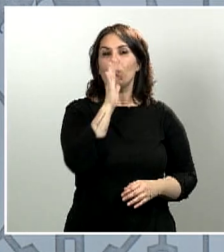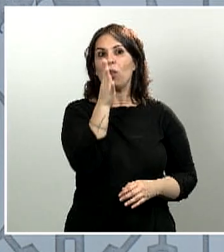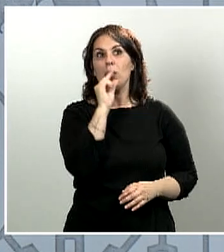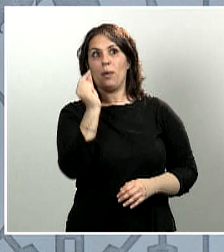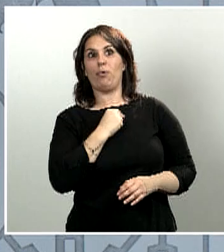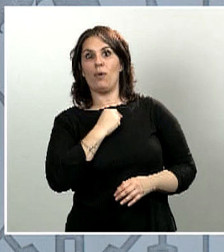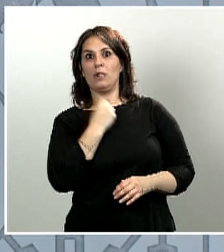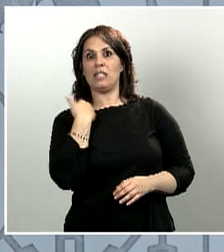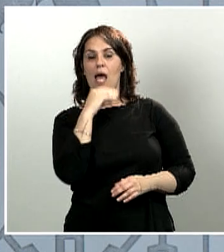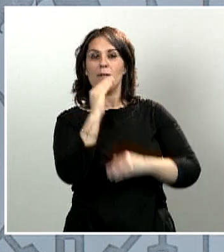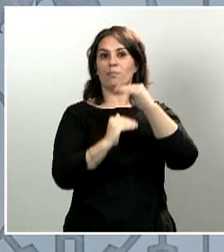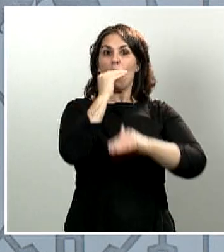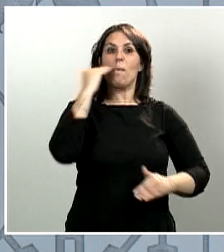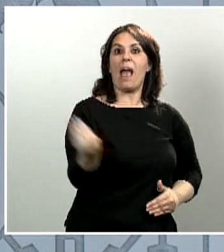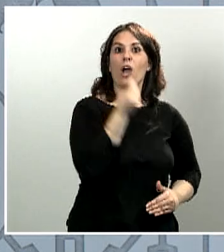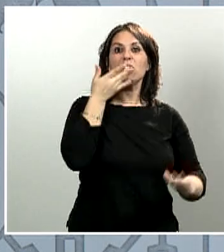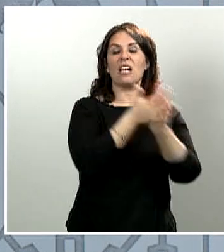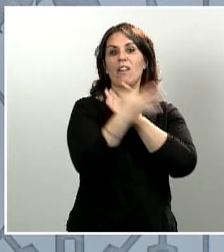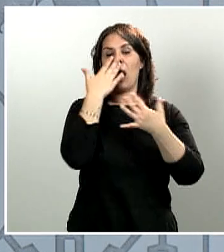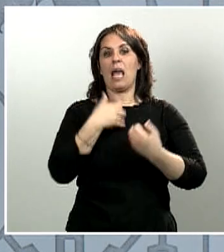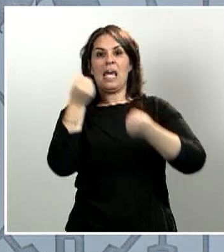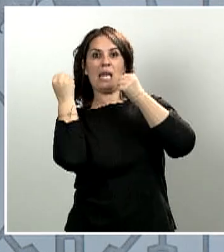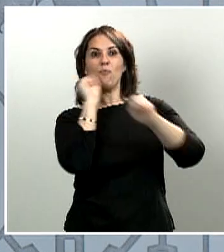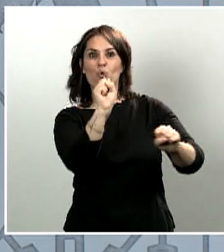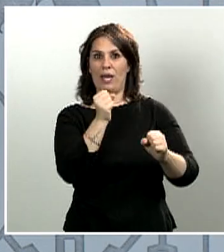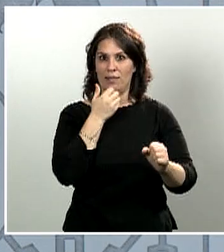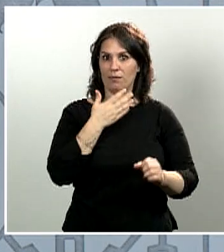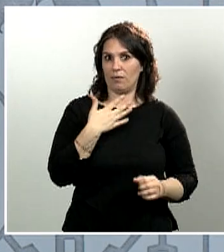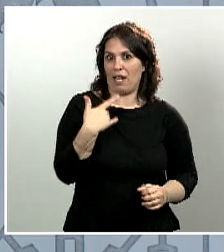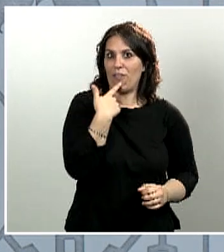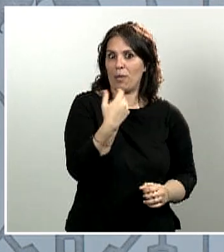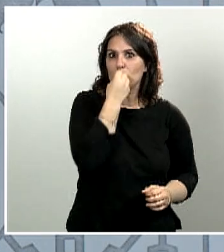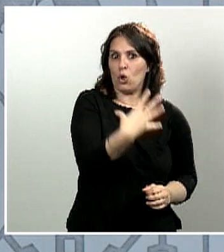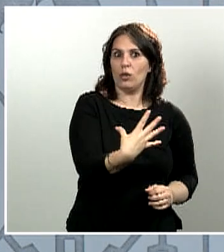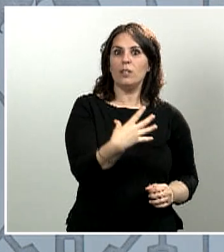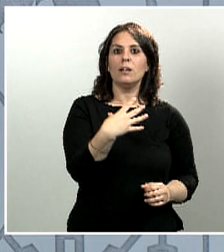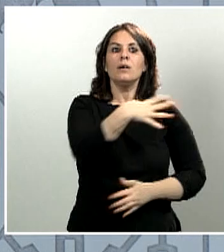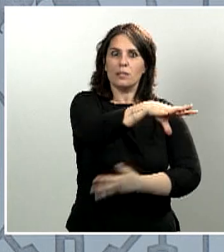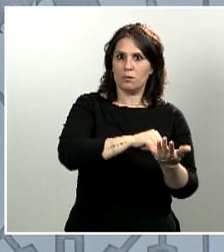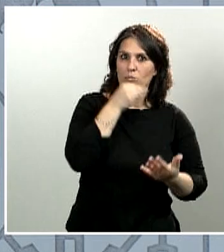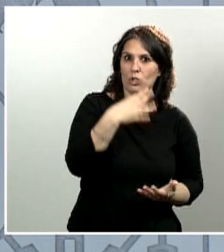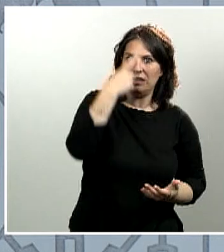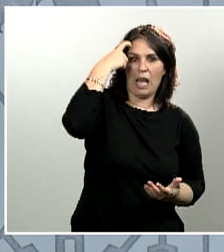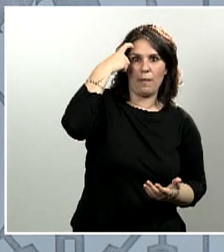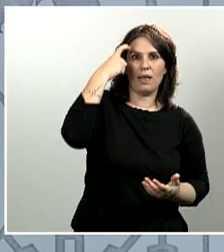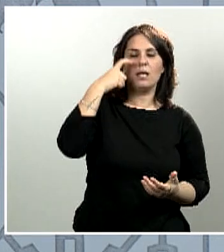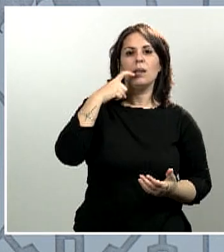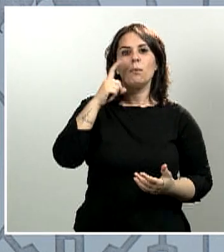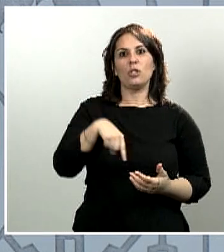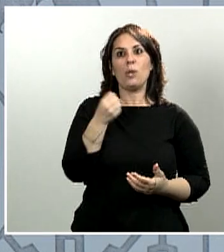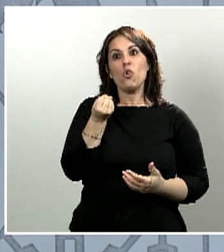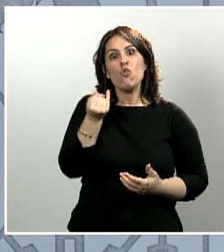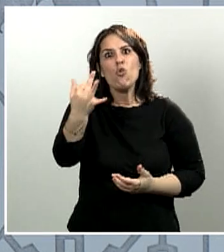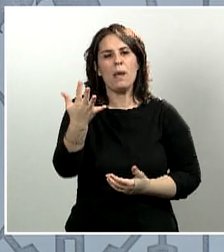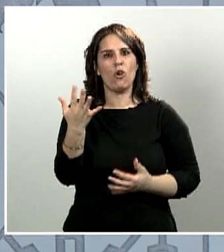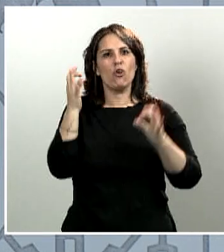valorar la transmisión real que se está observando en estos momentos, el número bruto de casos y que por lo tanto siguen